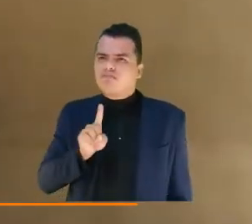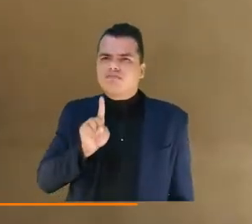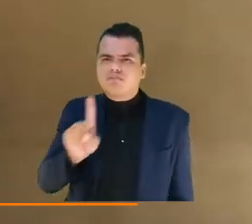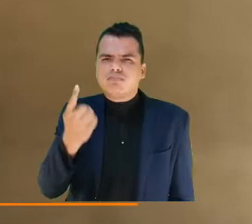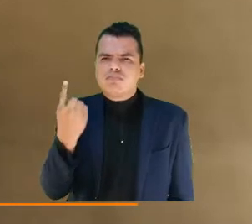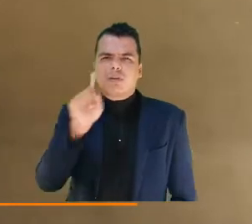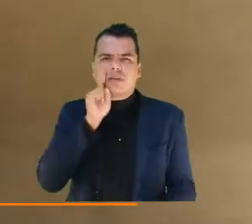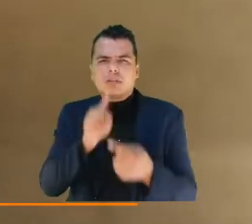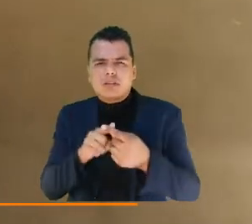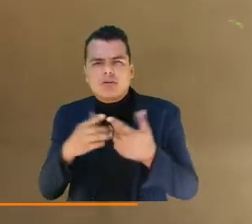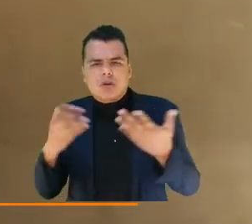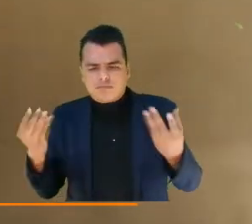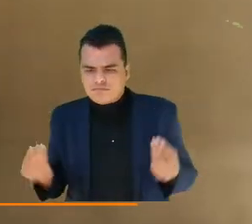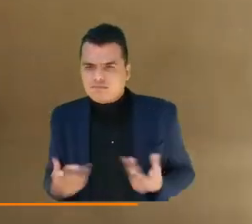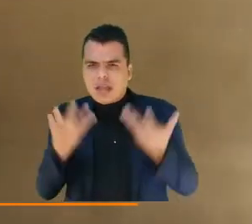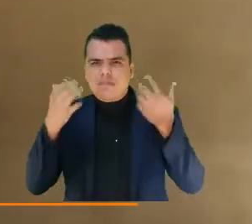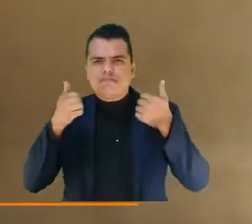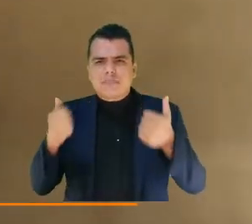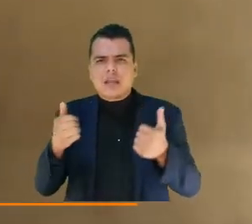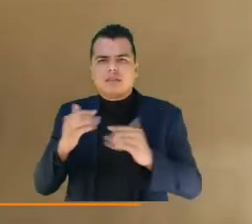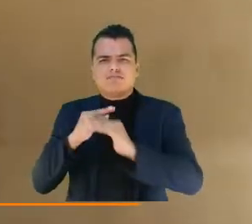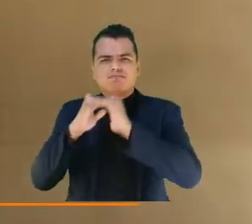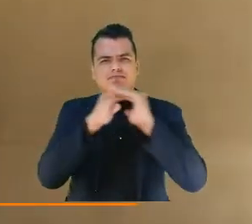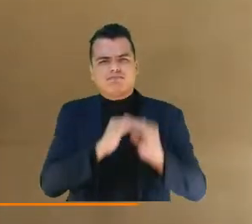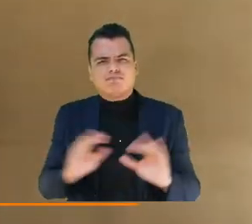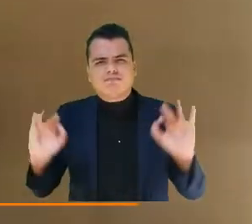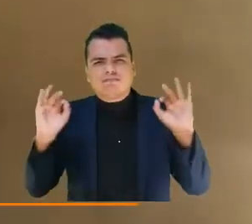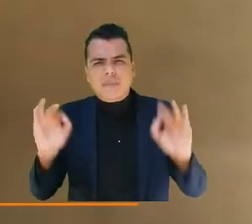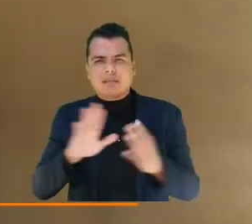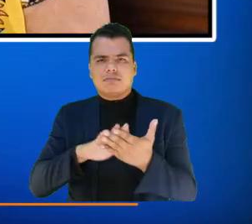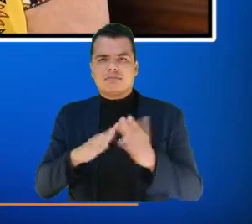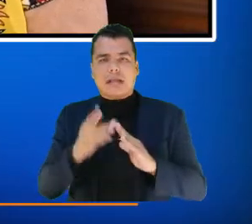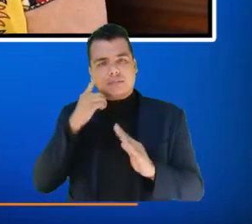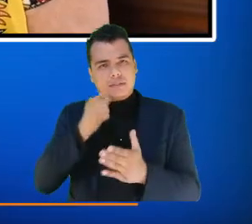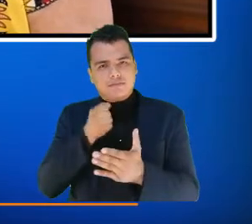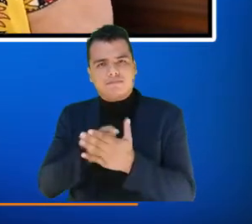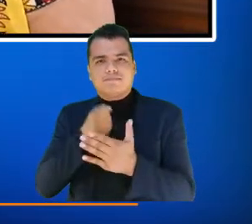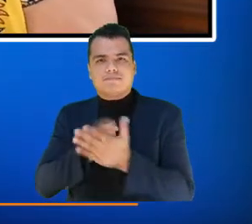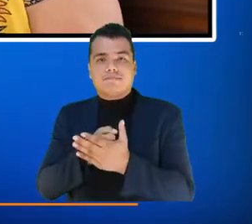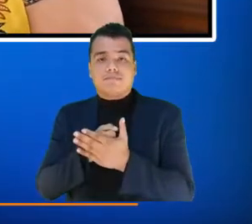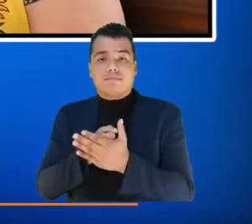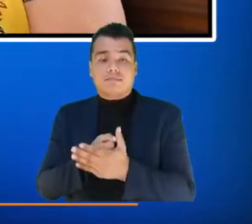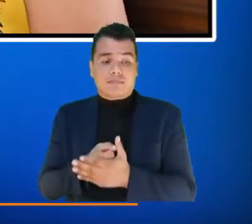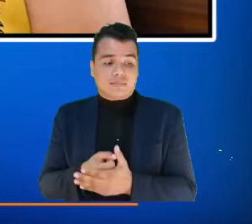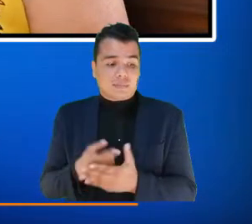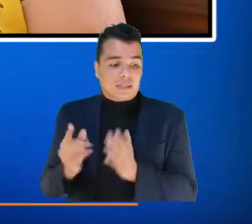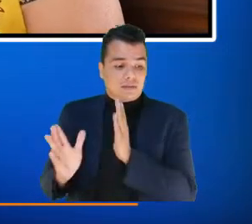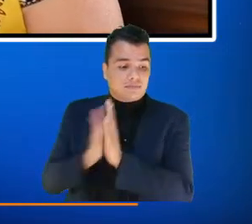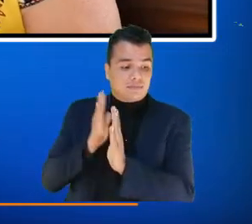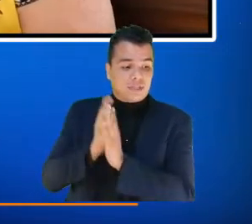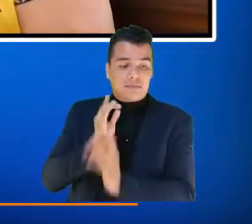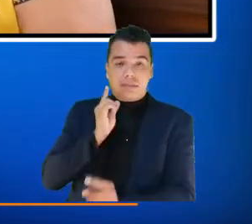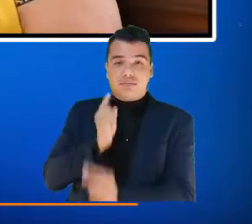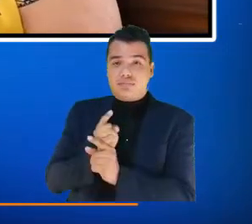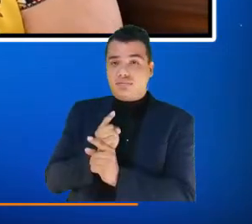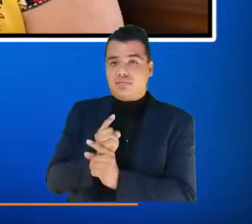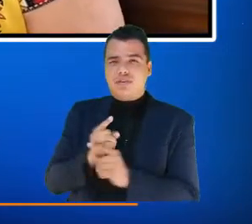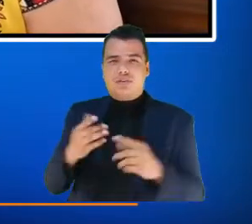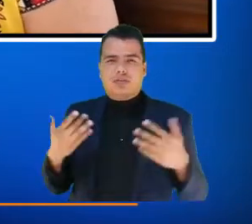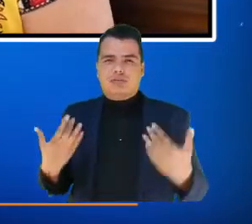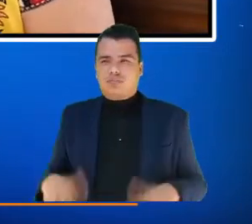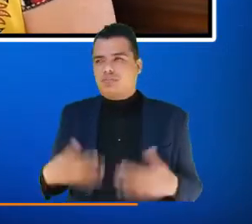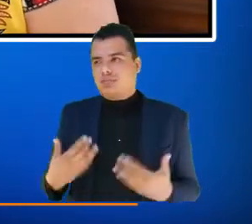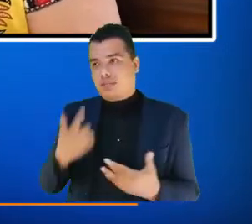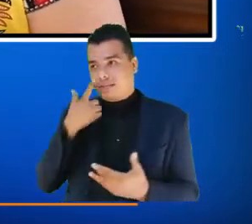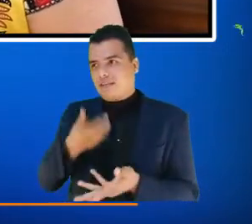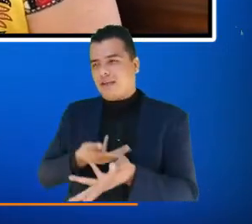para la vida, para la justicia social, para la paz. Muy importante esa Francia, verdaderamente, pues